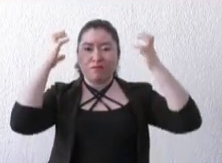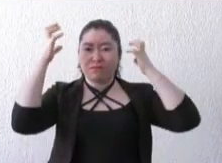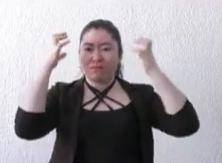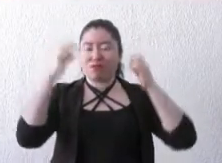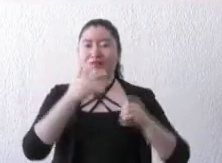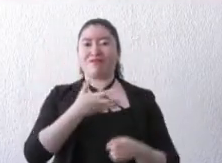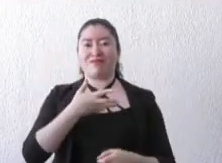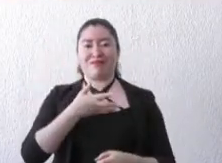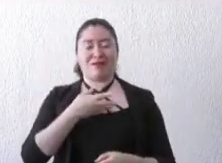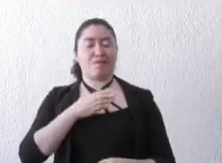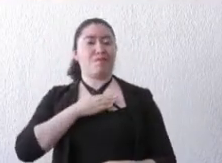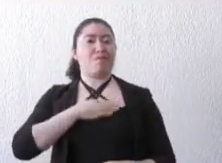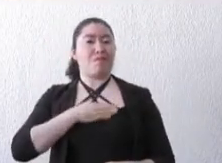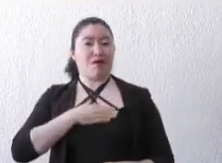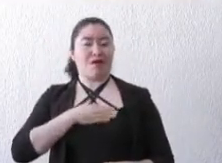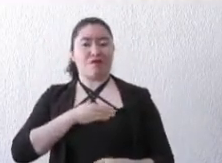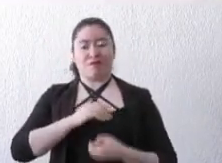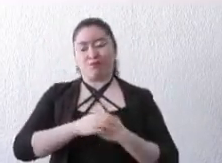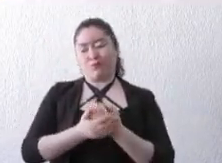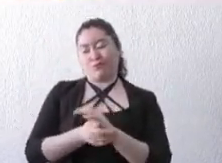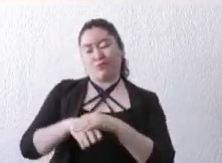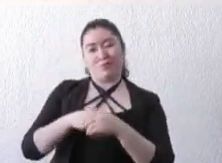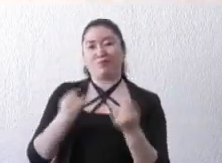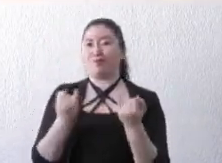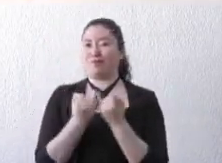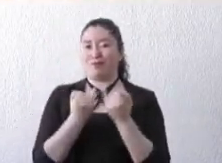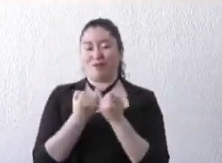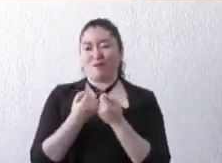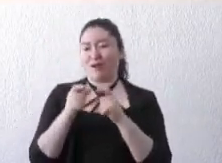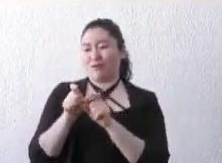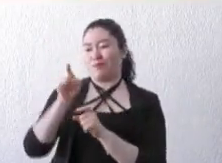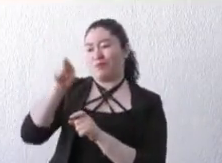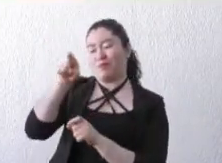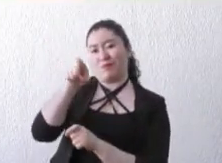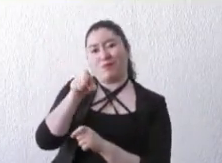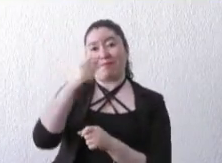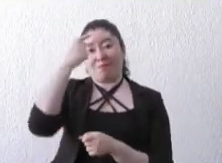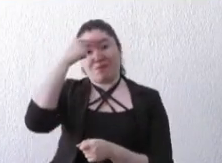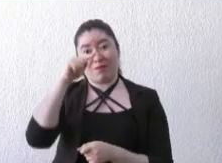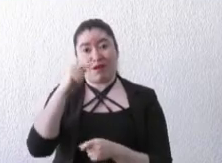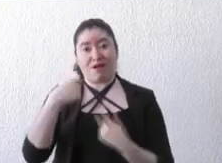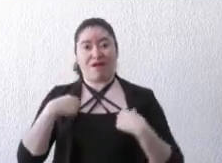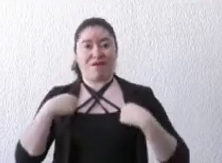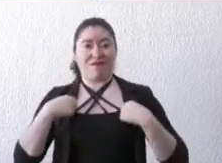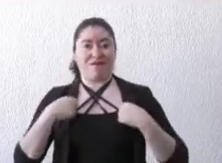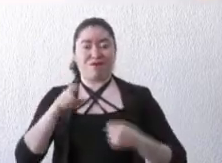y lavabos, así como racks de vestuario para todos ellos.